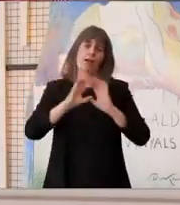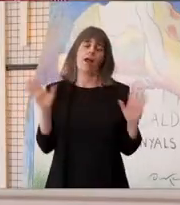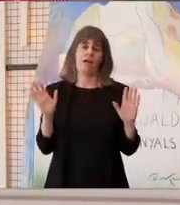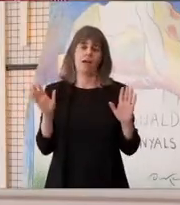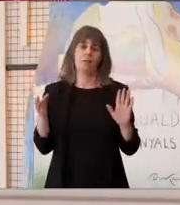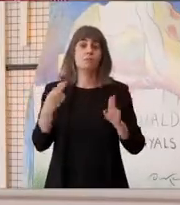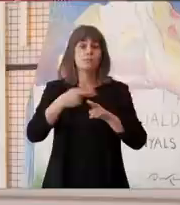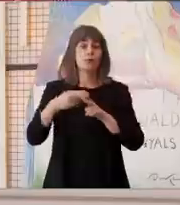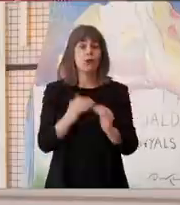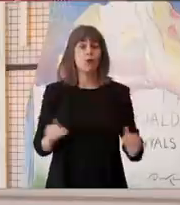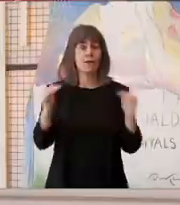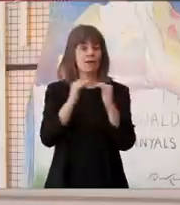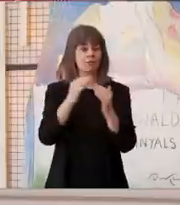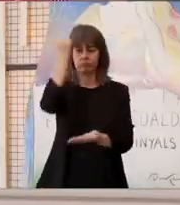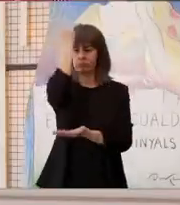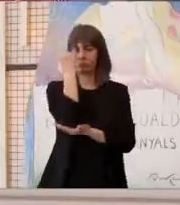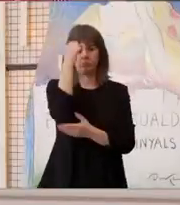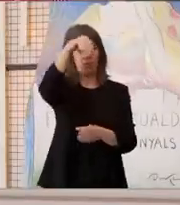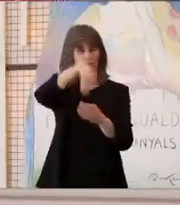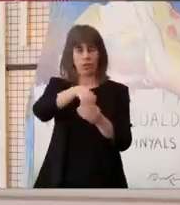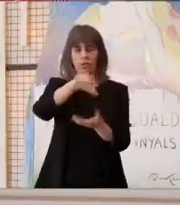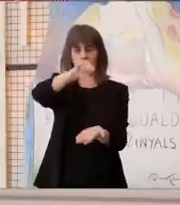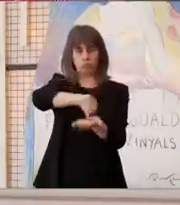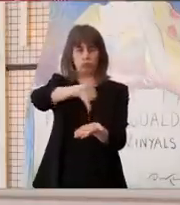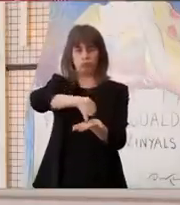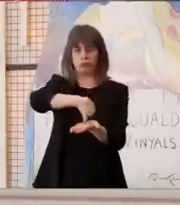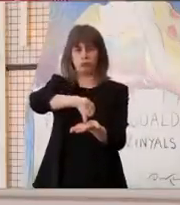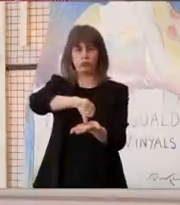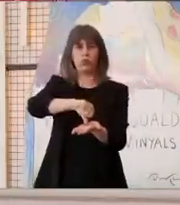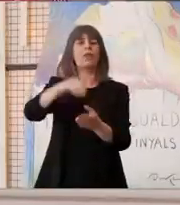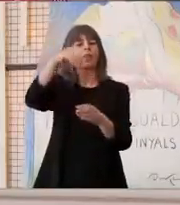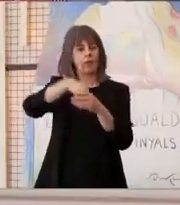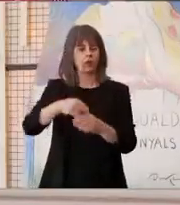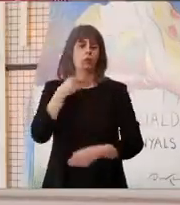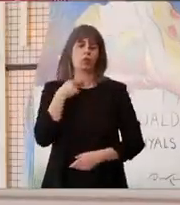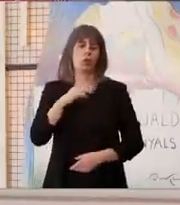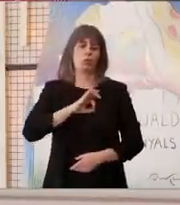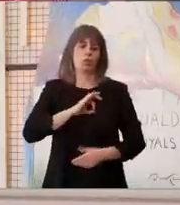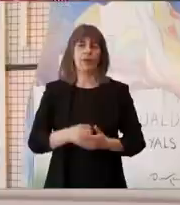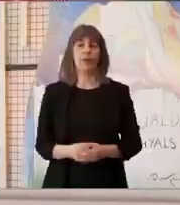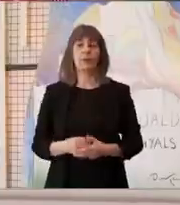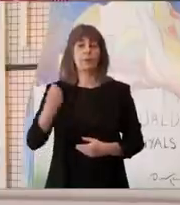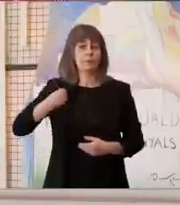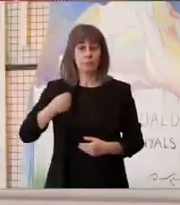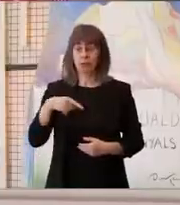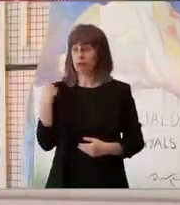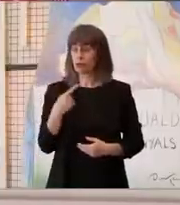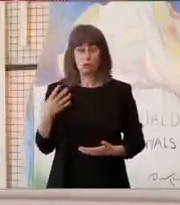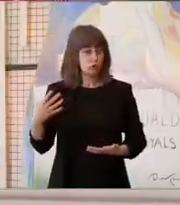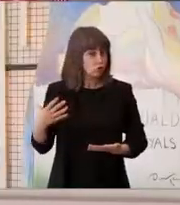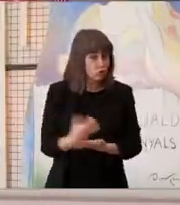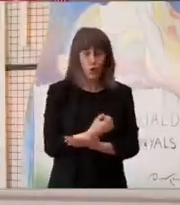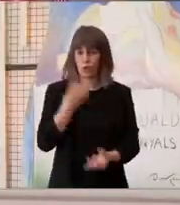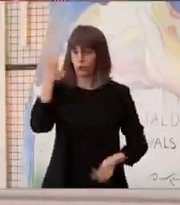igualdad son centrales en la administración provincial en la diputación de Puente de todo aquel que hagamos